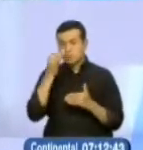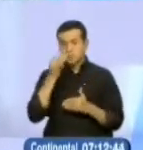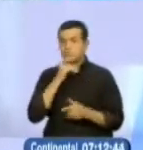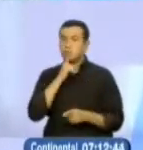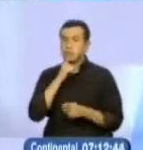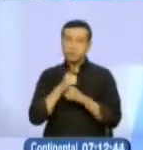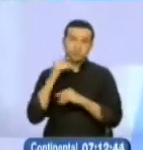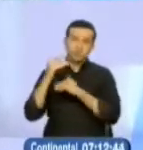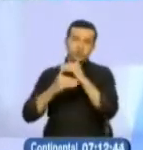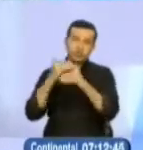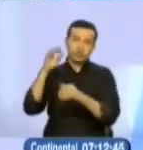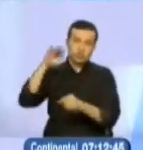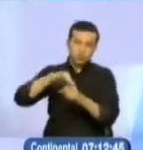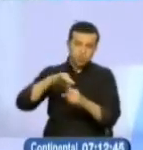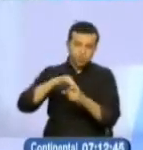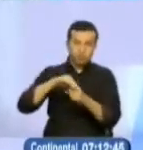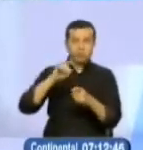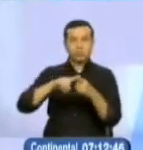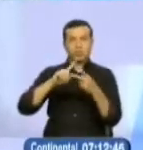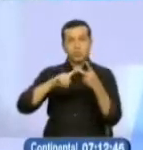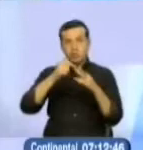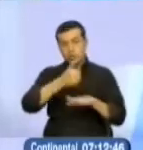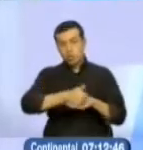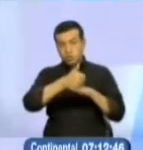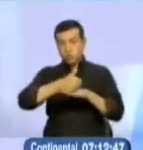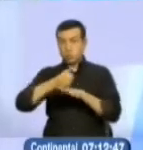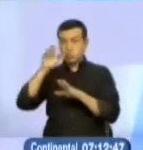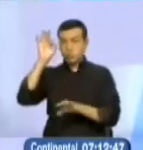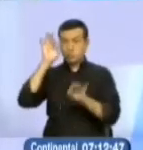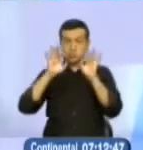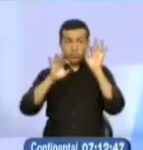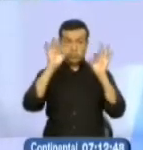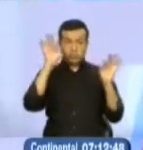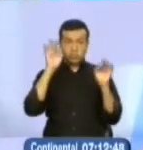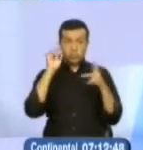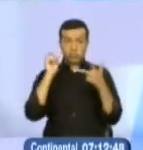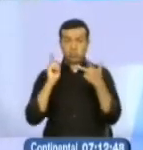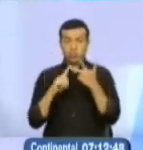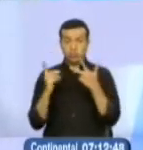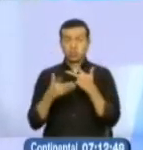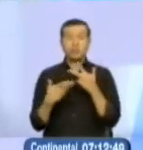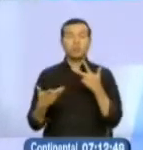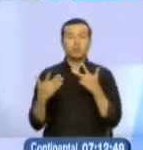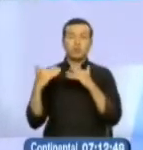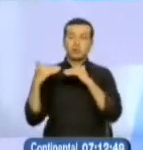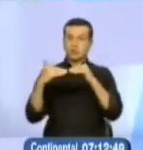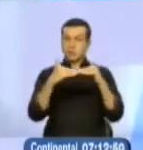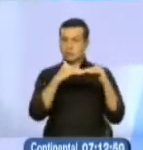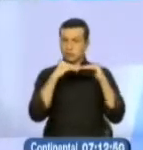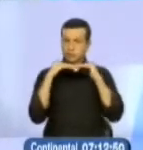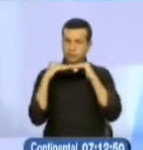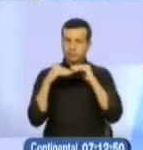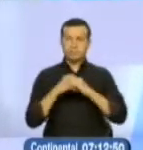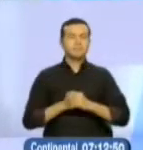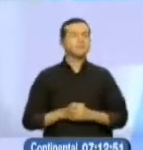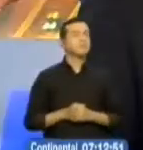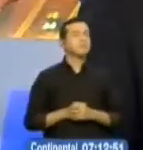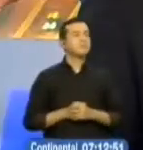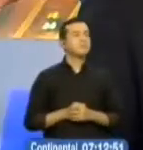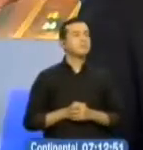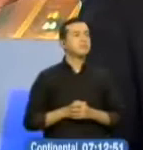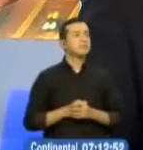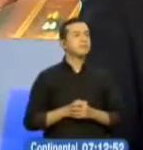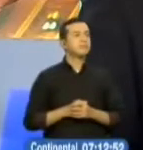al proceso electoral a las autoridades elegidas y en última instancia a la democracia hubo